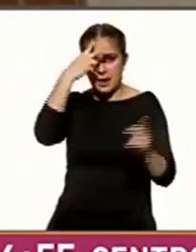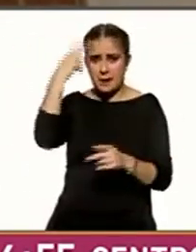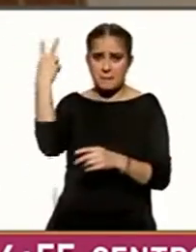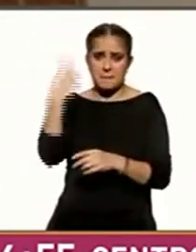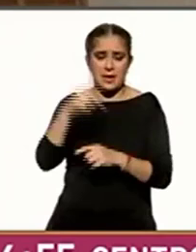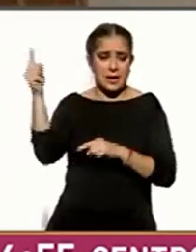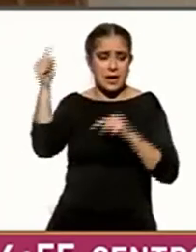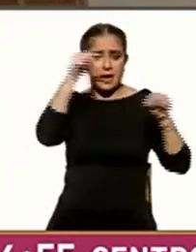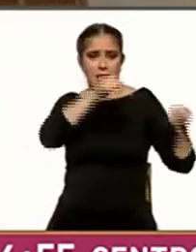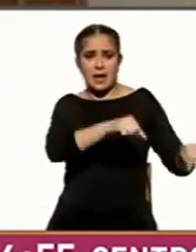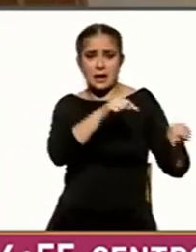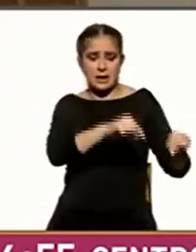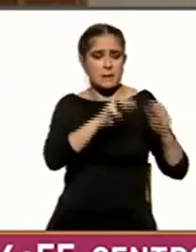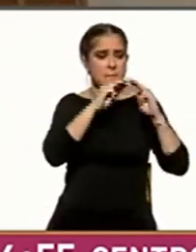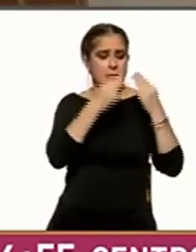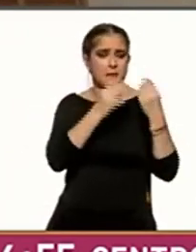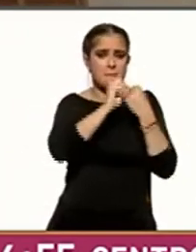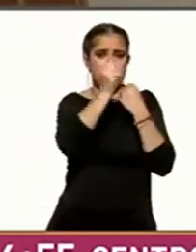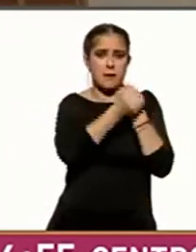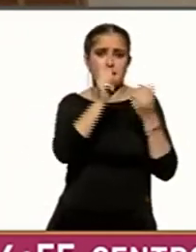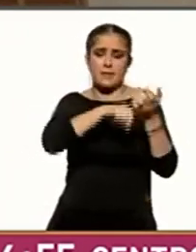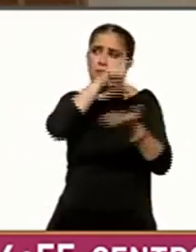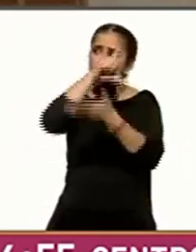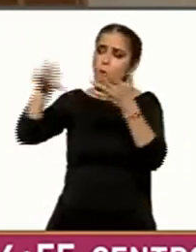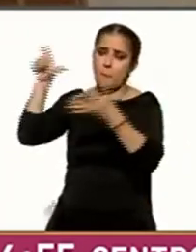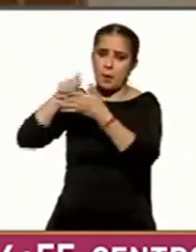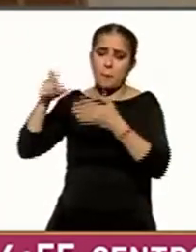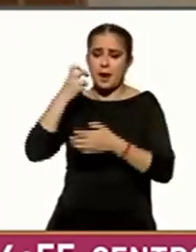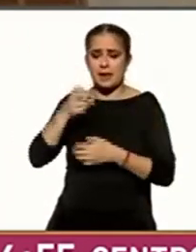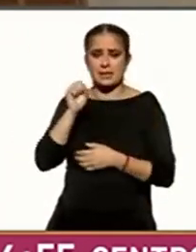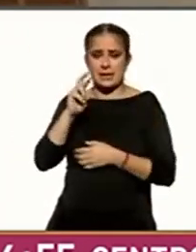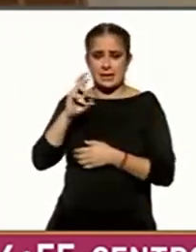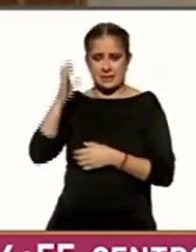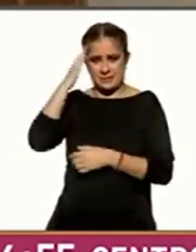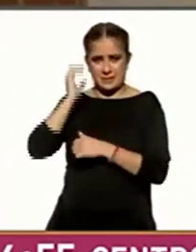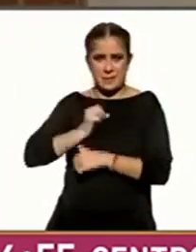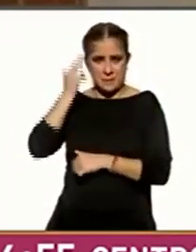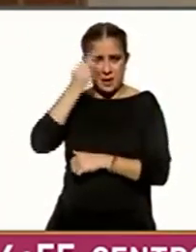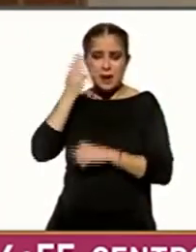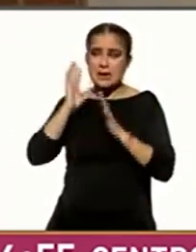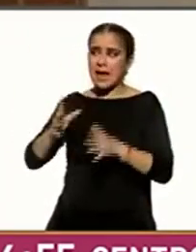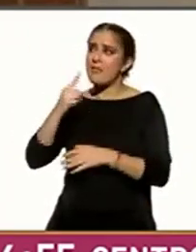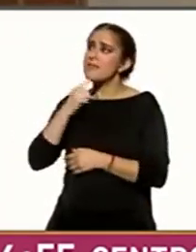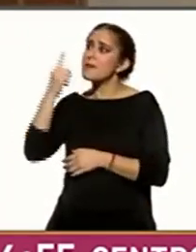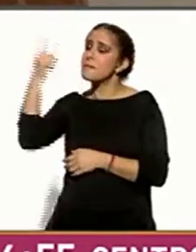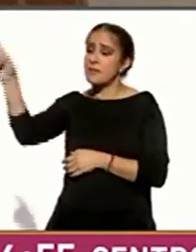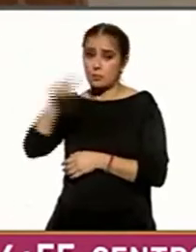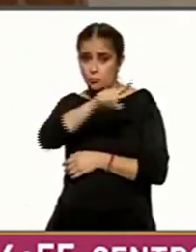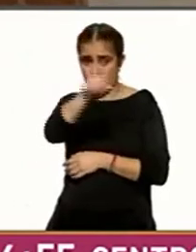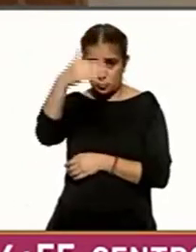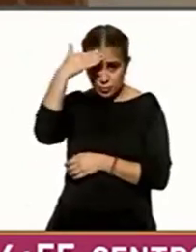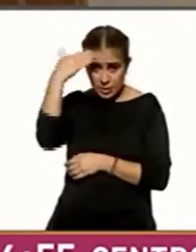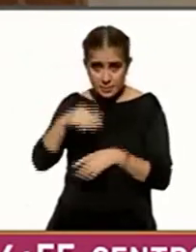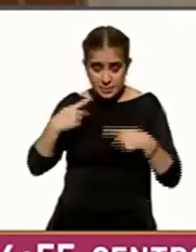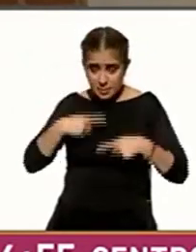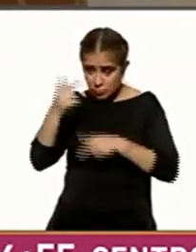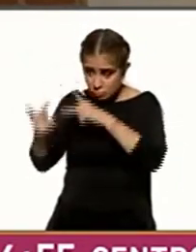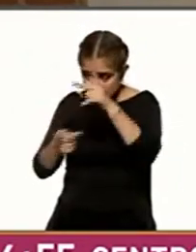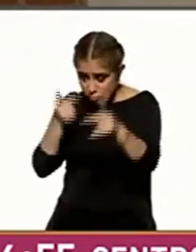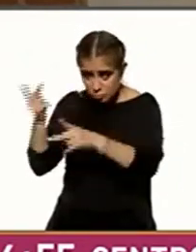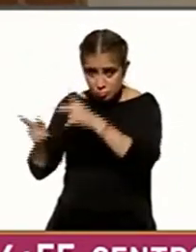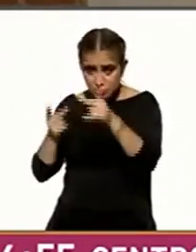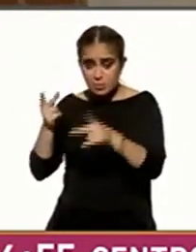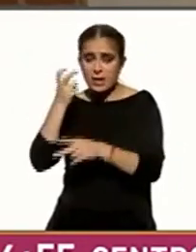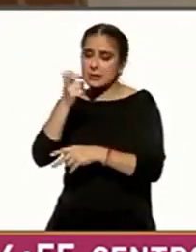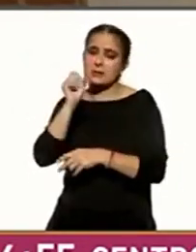las armas que fabrican sean adquiridas con facilidad por el crimen organizado en México. No ha cambiado este porcentaje, es